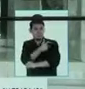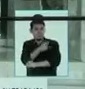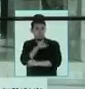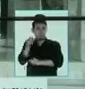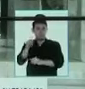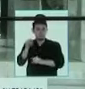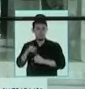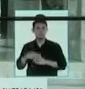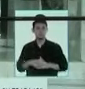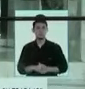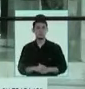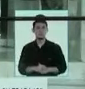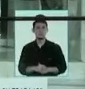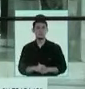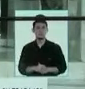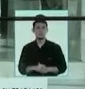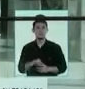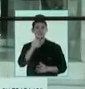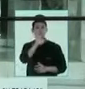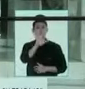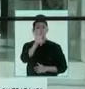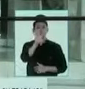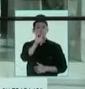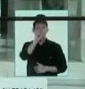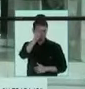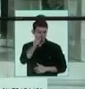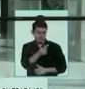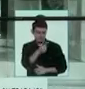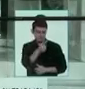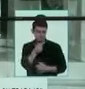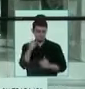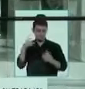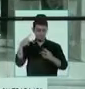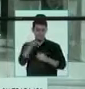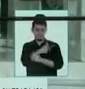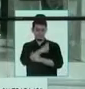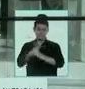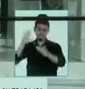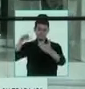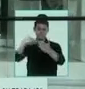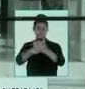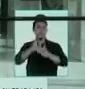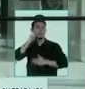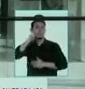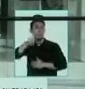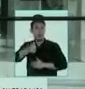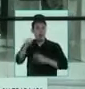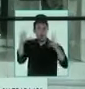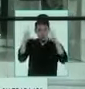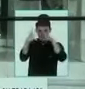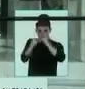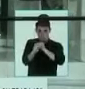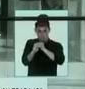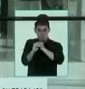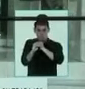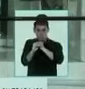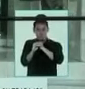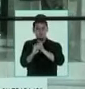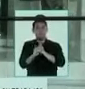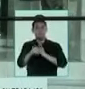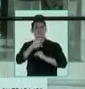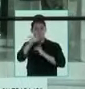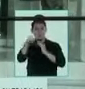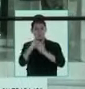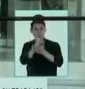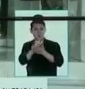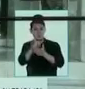nada. Si en el mundo hay un problema de distribución y de producción para con Alemania, para con Italia, con Estados